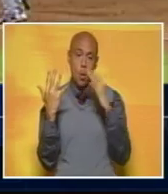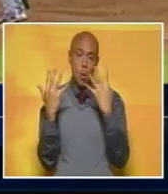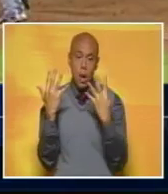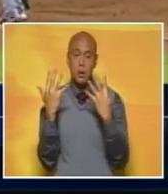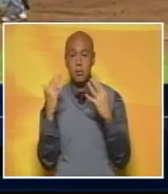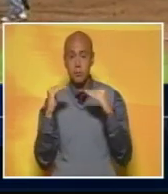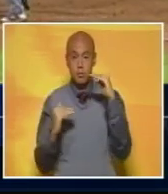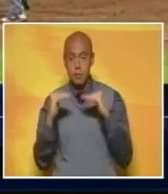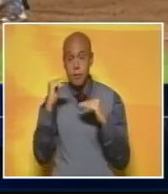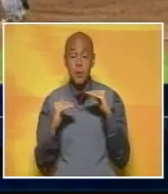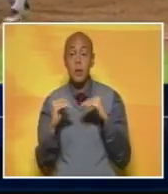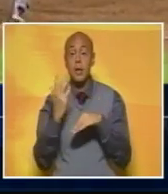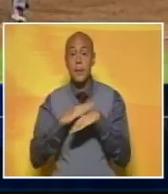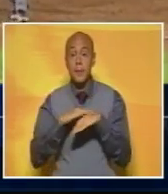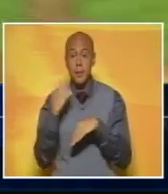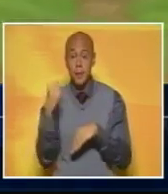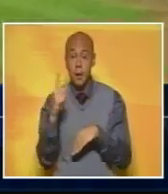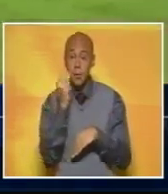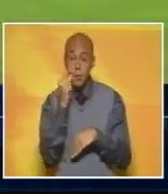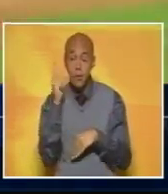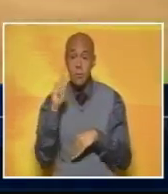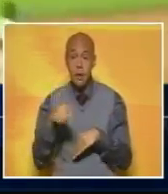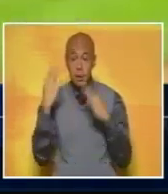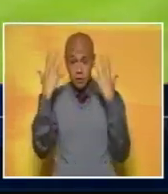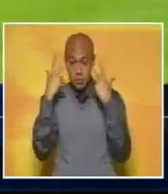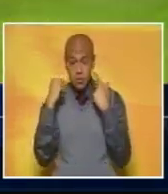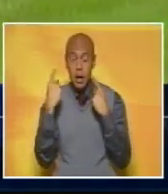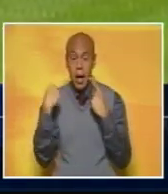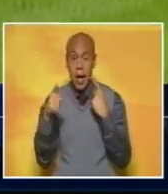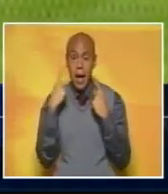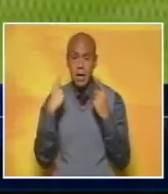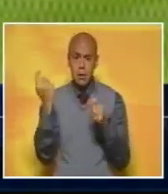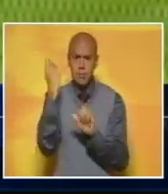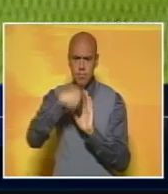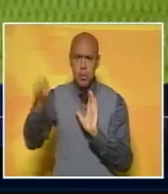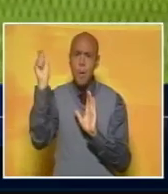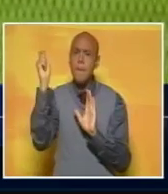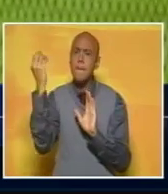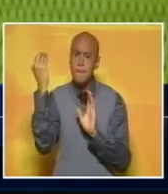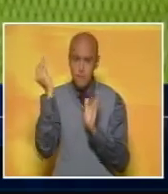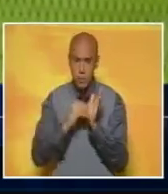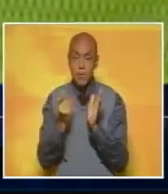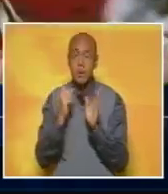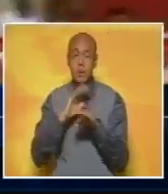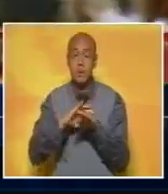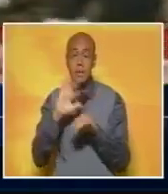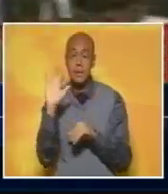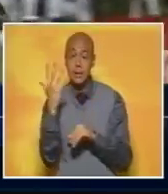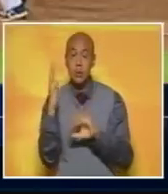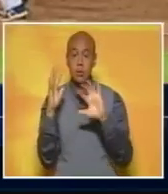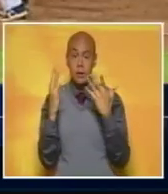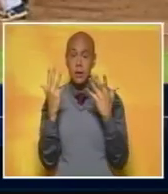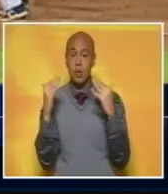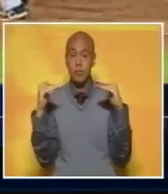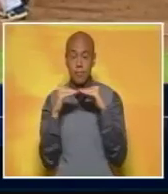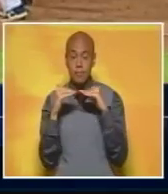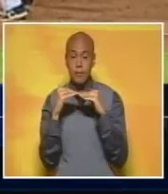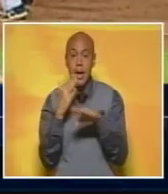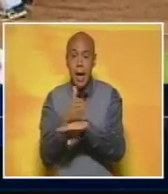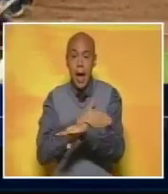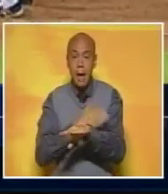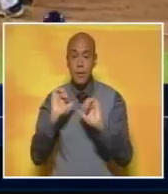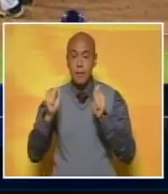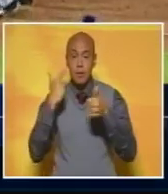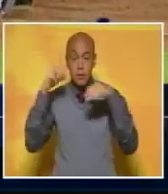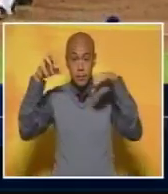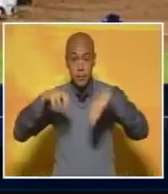último turno de los melenudos, Juan Silveiro conectó un imparable que empató el cotejo a 5 carreras antes de que empezara la lluvia.